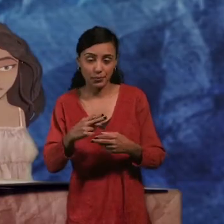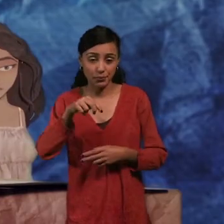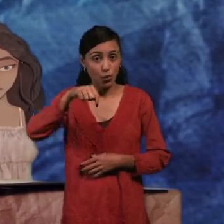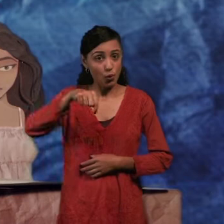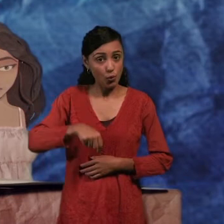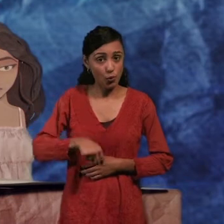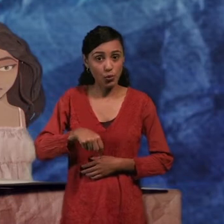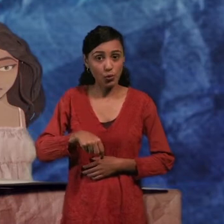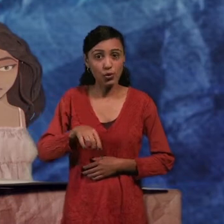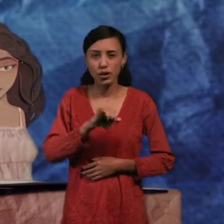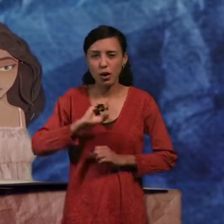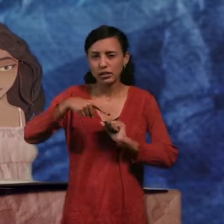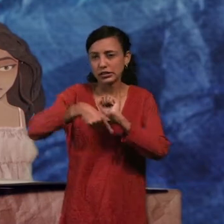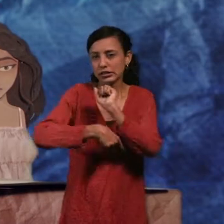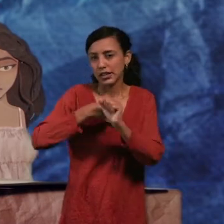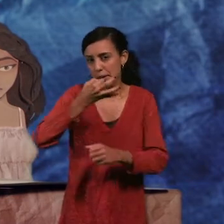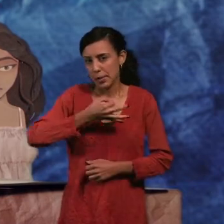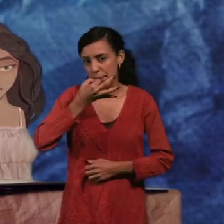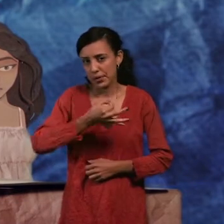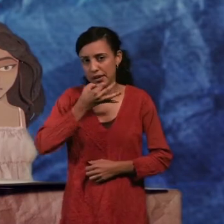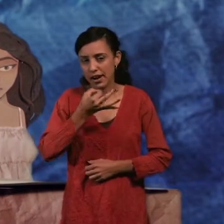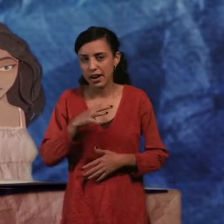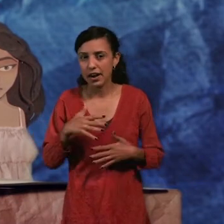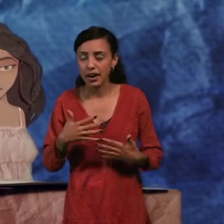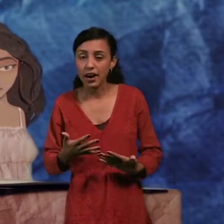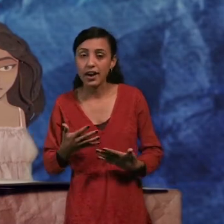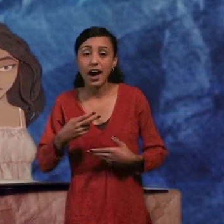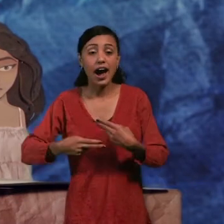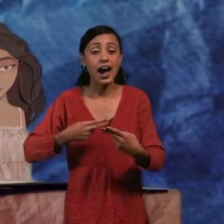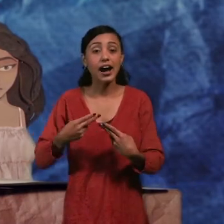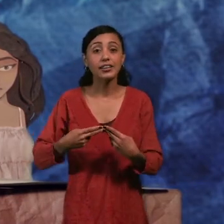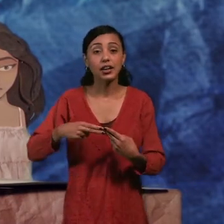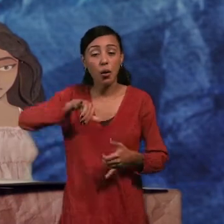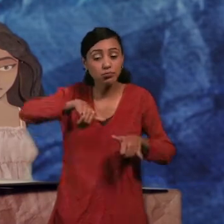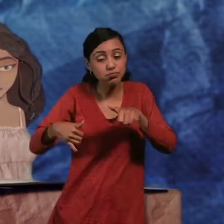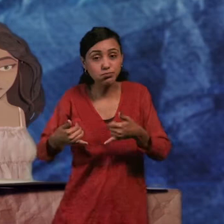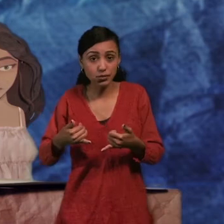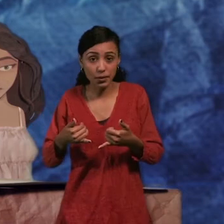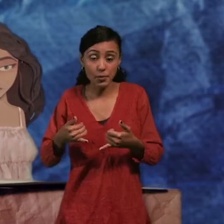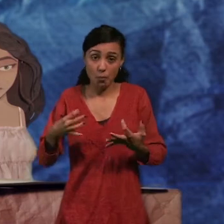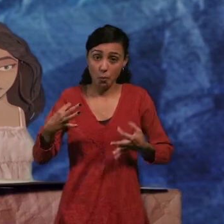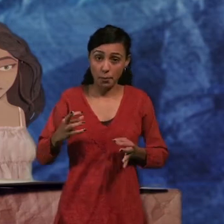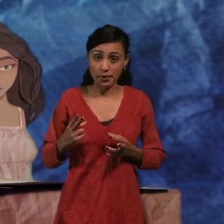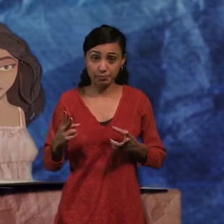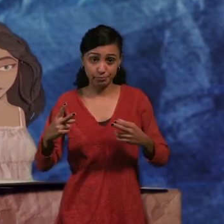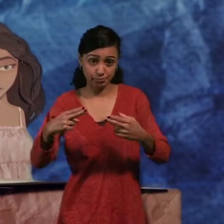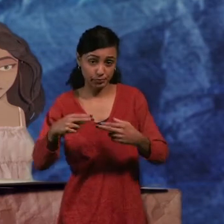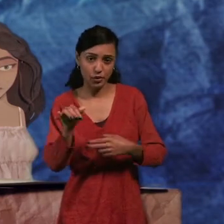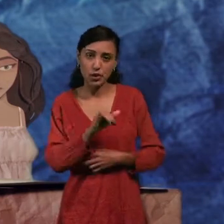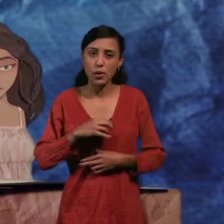de hoy vamos a profundizar e incluso vamos a construir una marioneta de papel recortado para